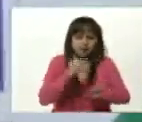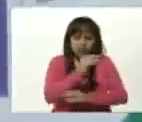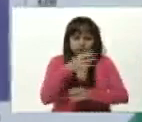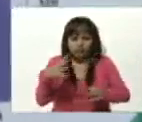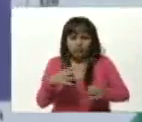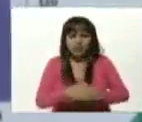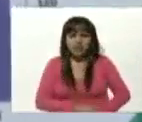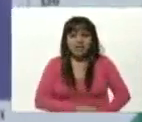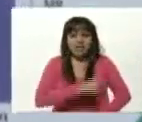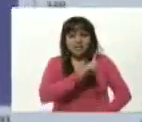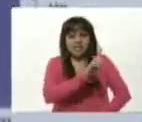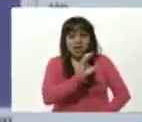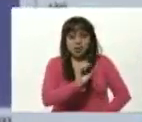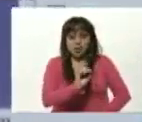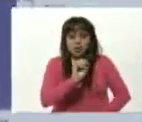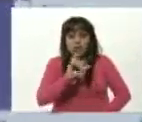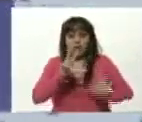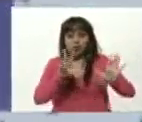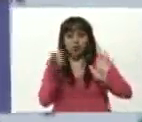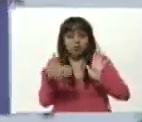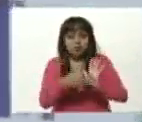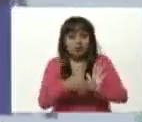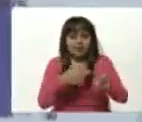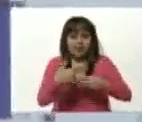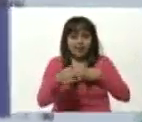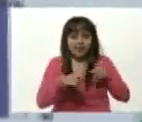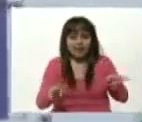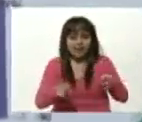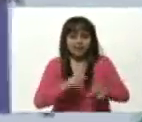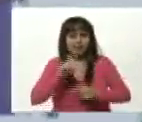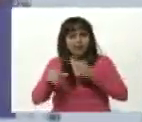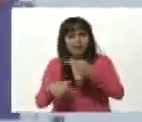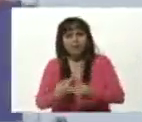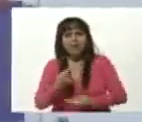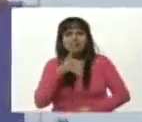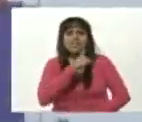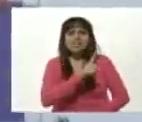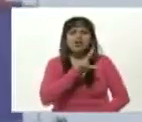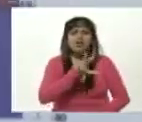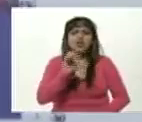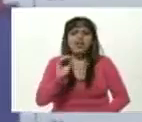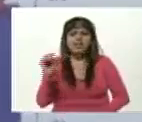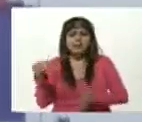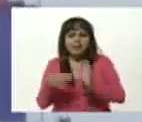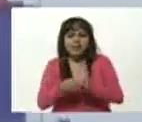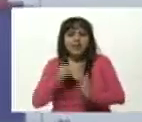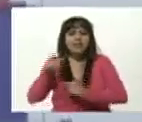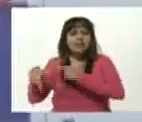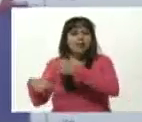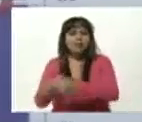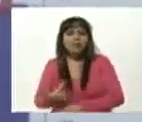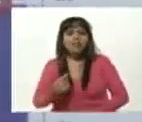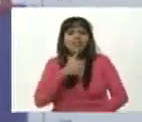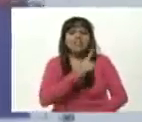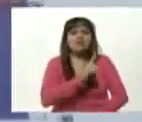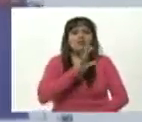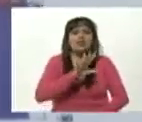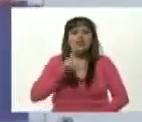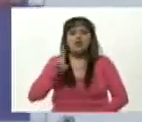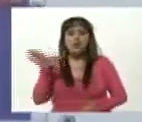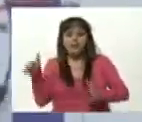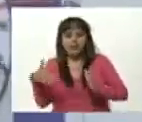108.000 hectáreas, 2017, 2018, 130.000 hectáreas, 2019, 151.000